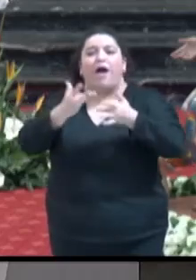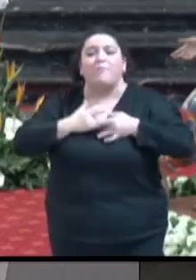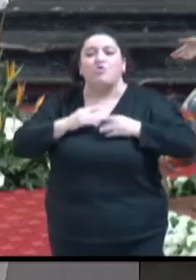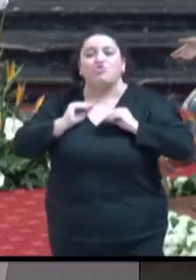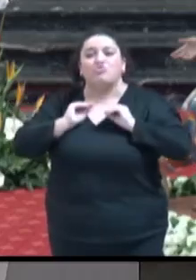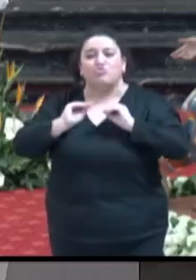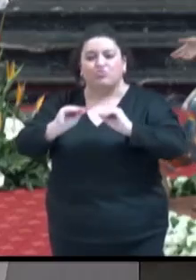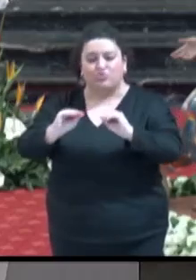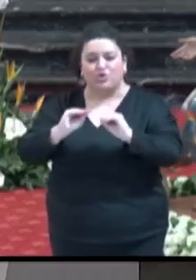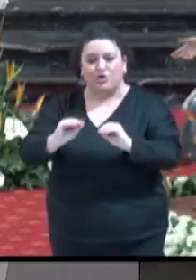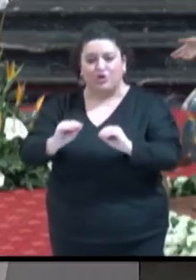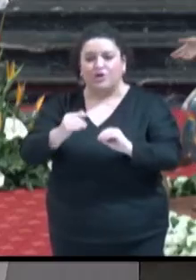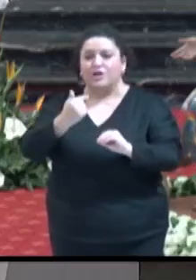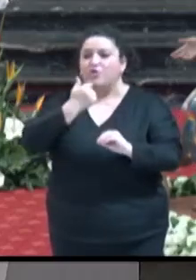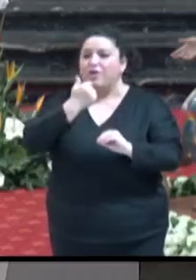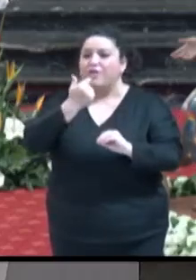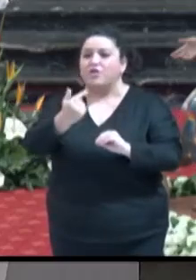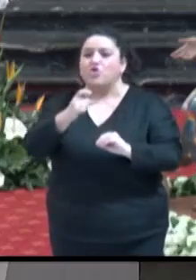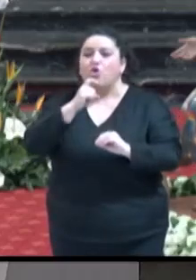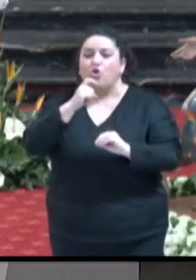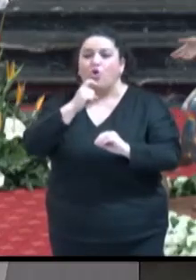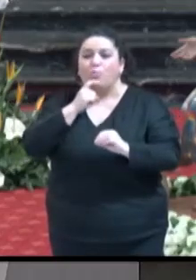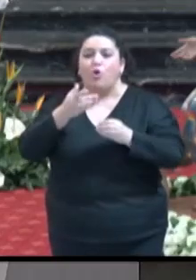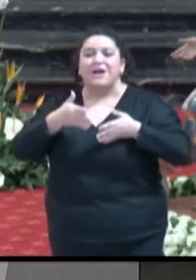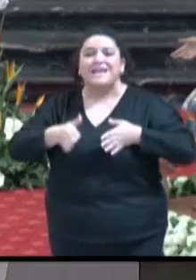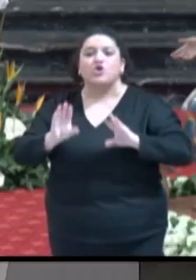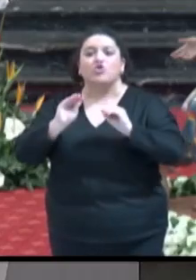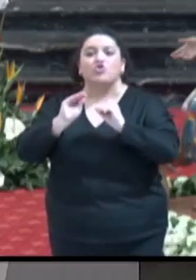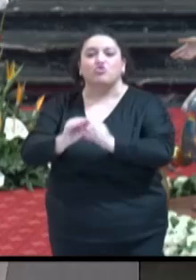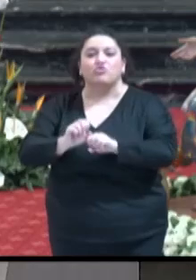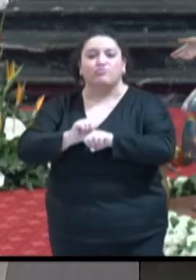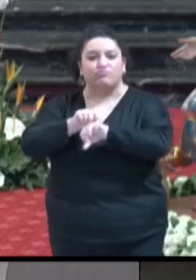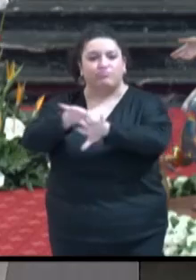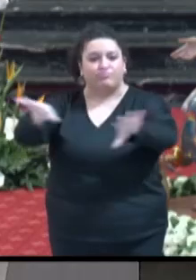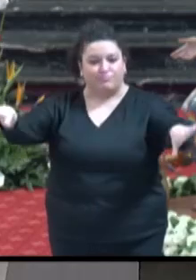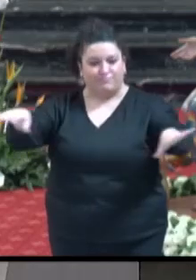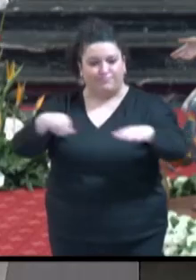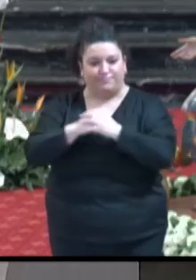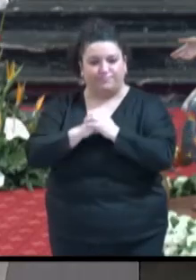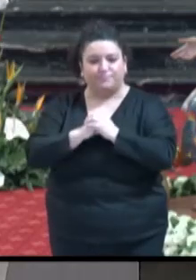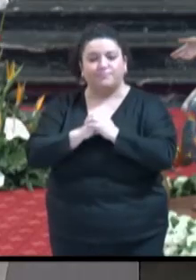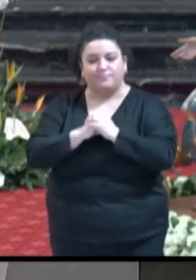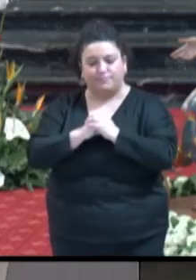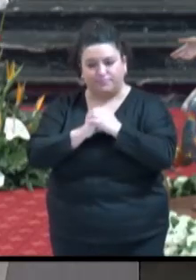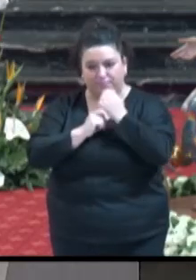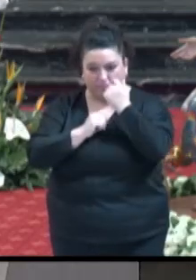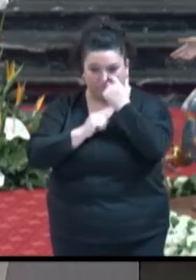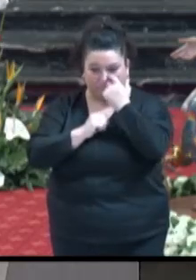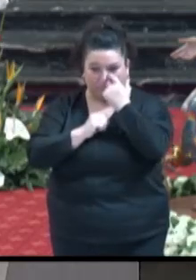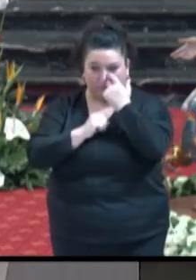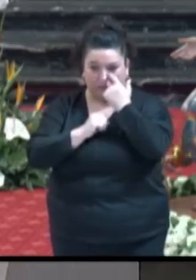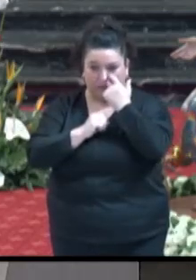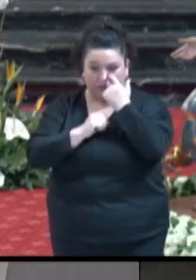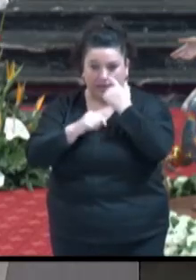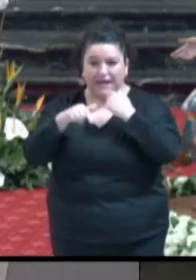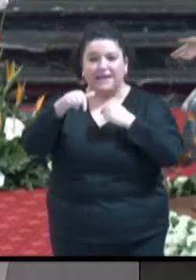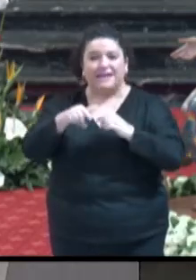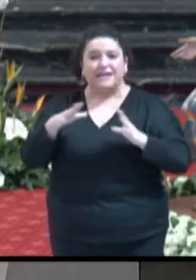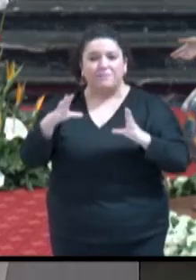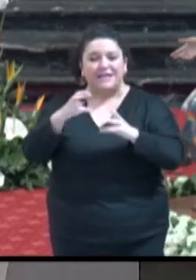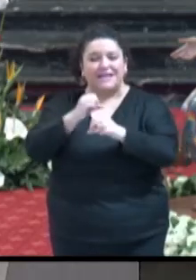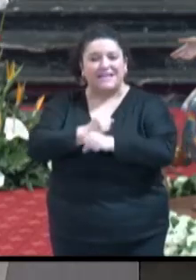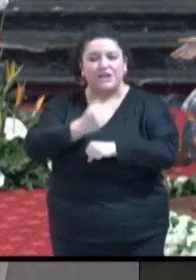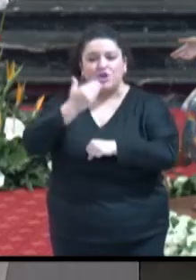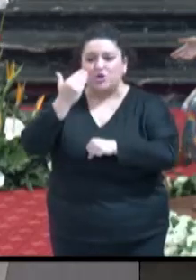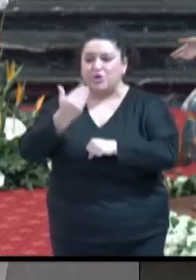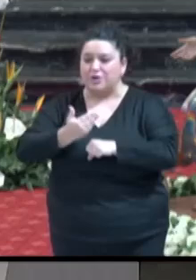ha dicho en su hijo en su hijo Jesucristo este gran misterio está